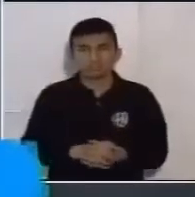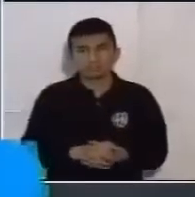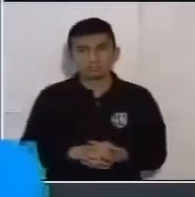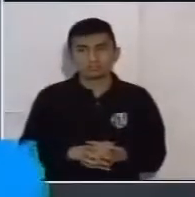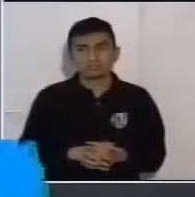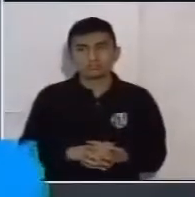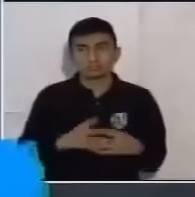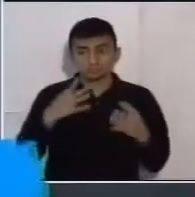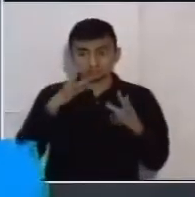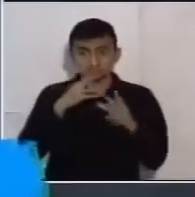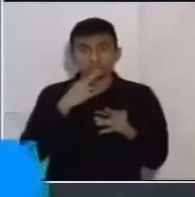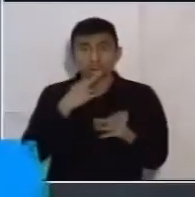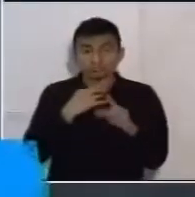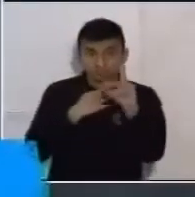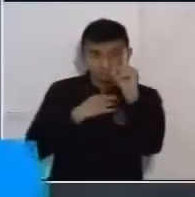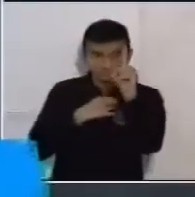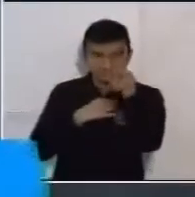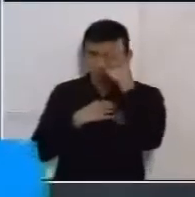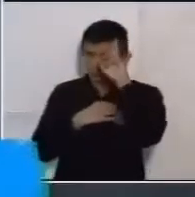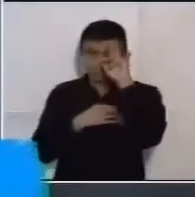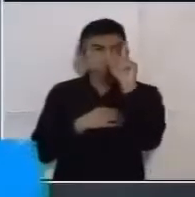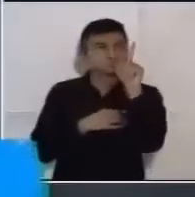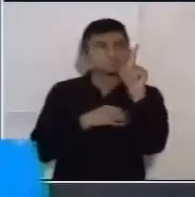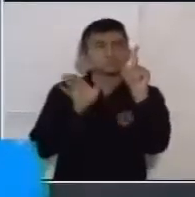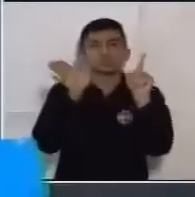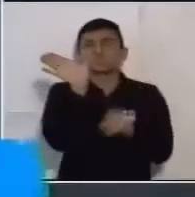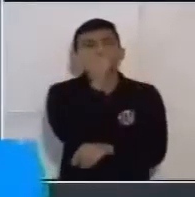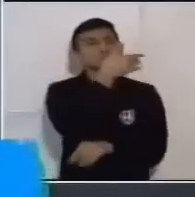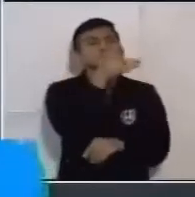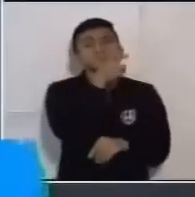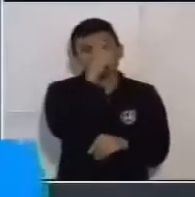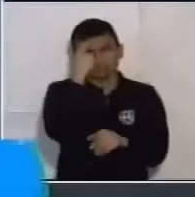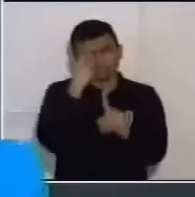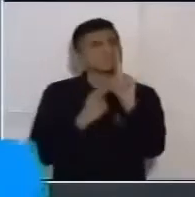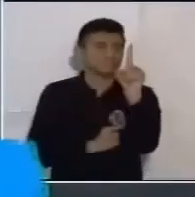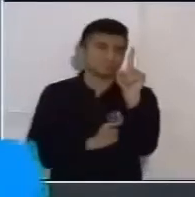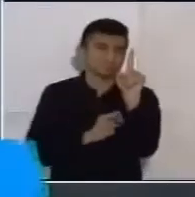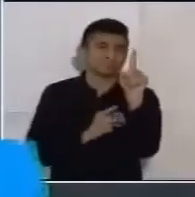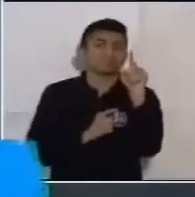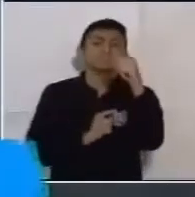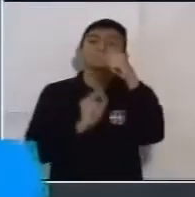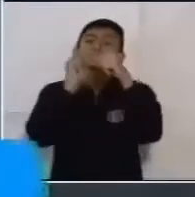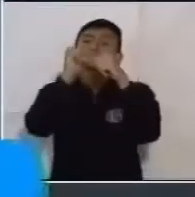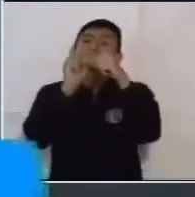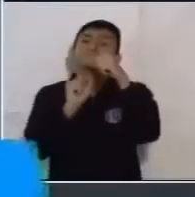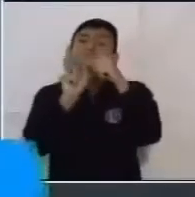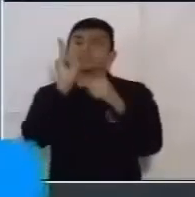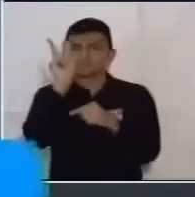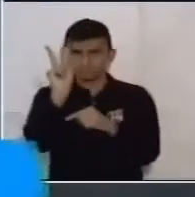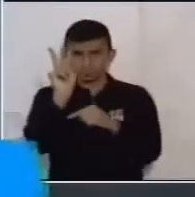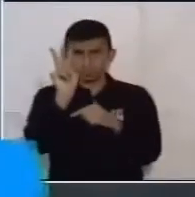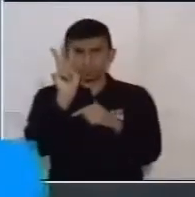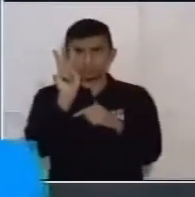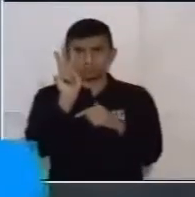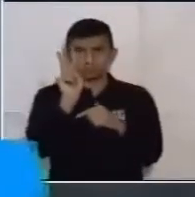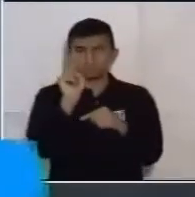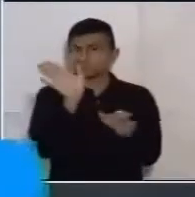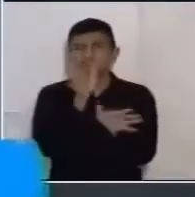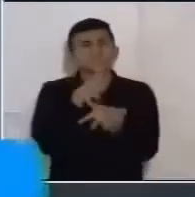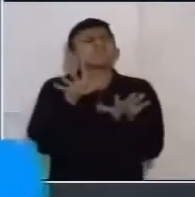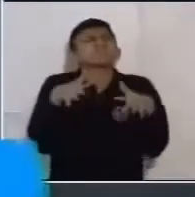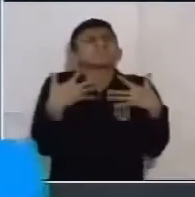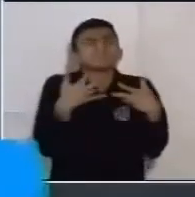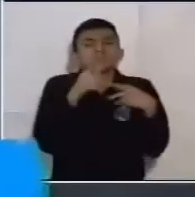Aquí tengo un 1, ¿verdad? Porque no hay nada, es la unidad. Me va a quedar 1 dividido 2. No lo puedo